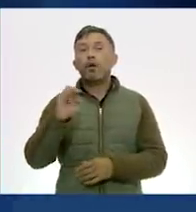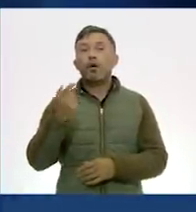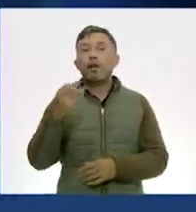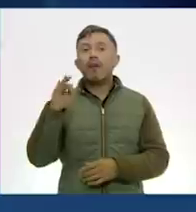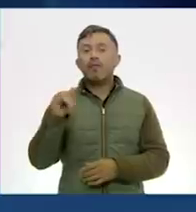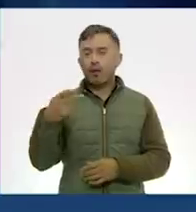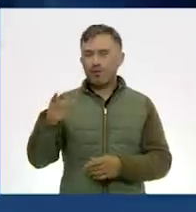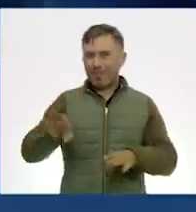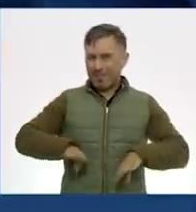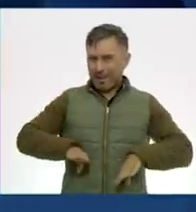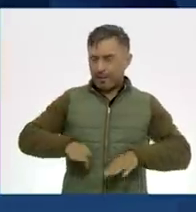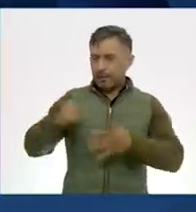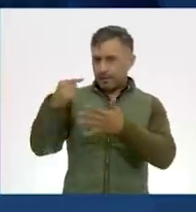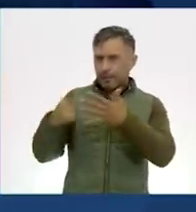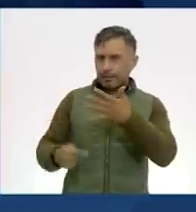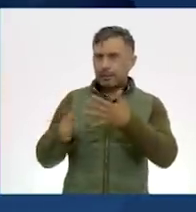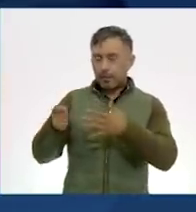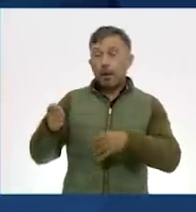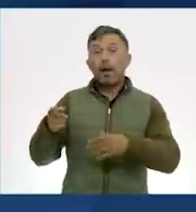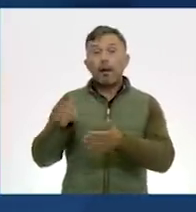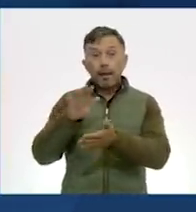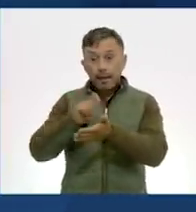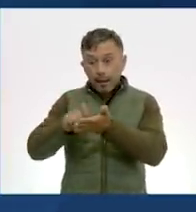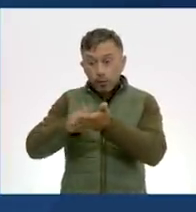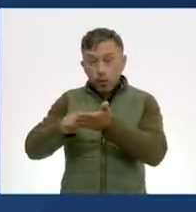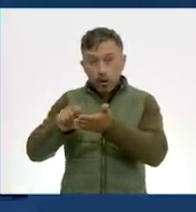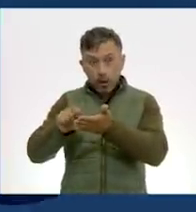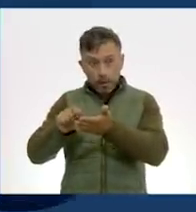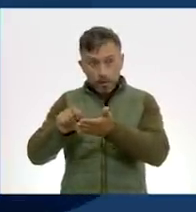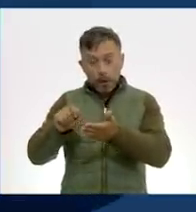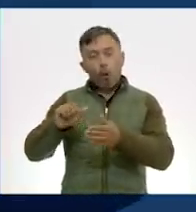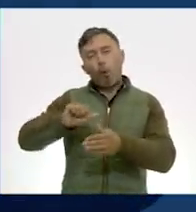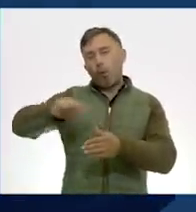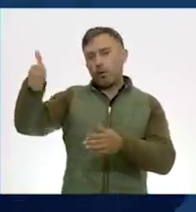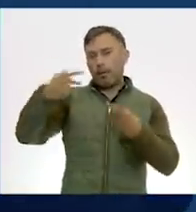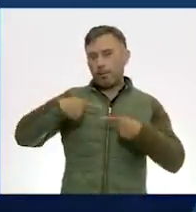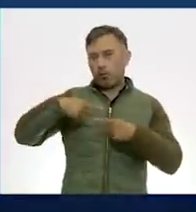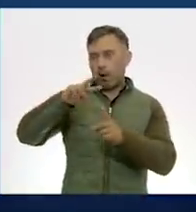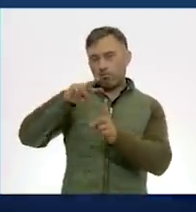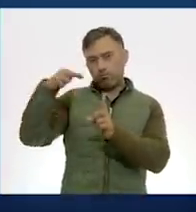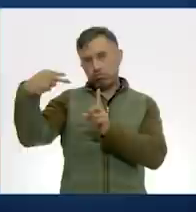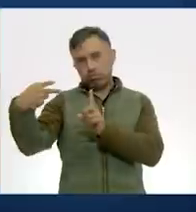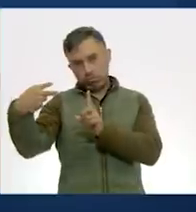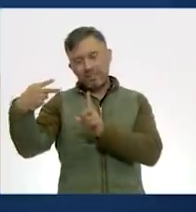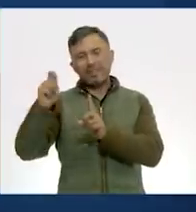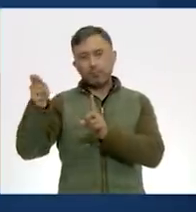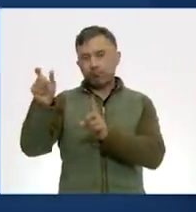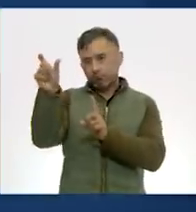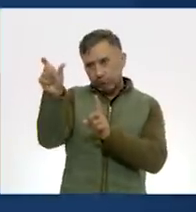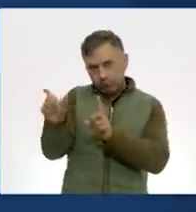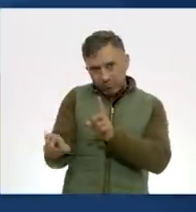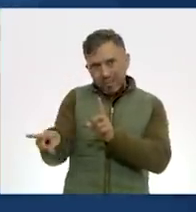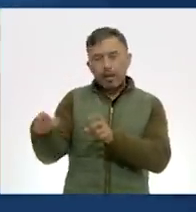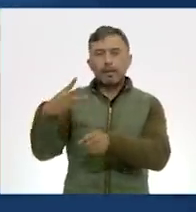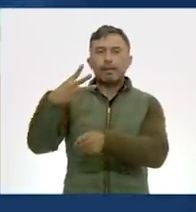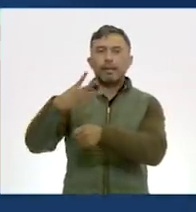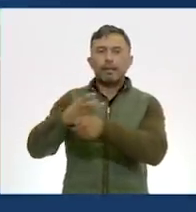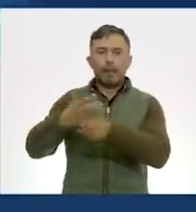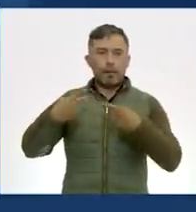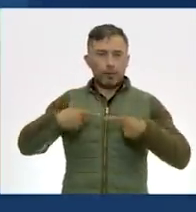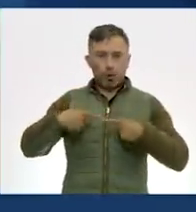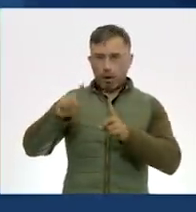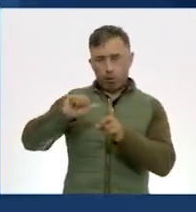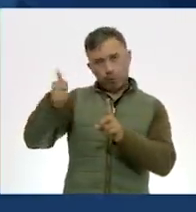realizado este texto por alguien más. Su redacción se hace en tercera persona. Para su